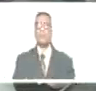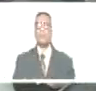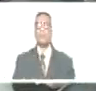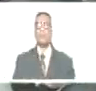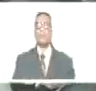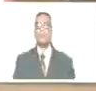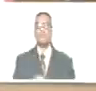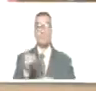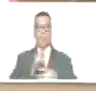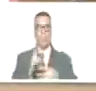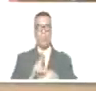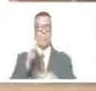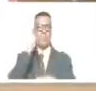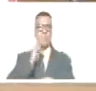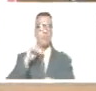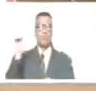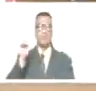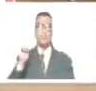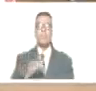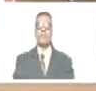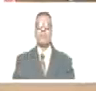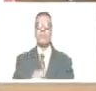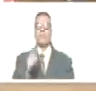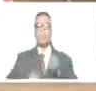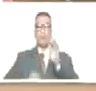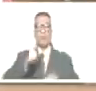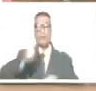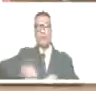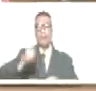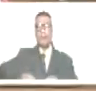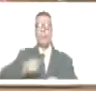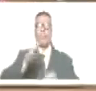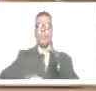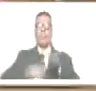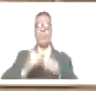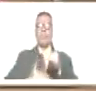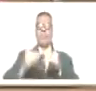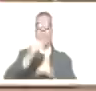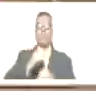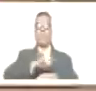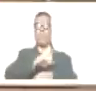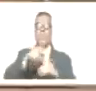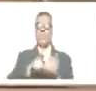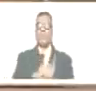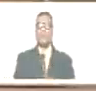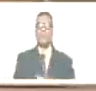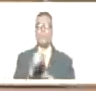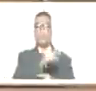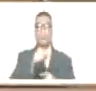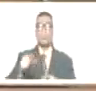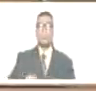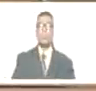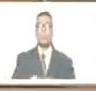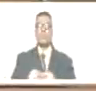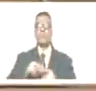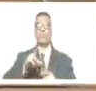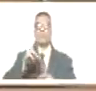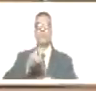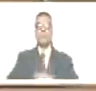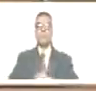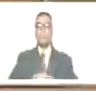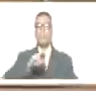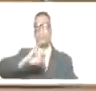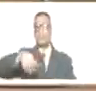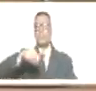República Bolivariana de Venezuela, Tribunal Supremo de Justicia, Sala Plena. Ciudadano Dr. Jorge Rodríguez,